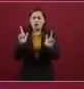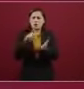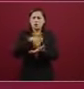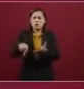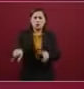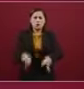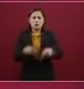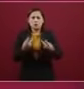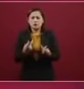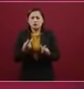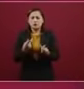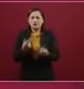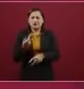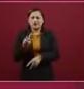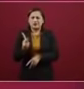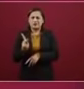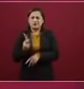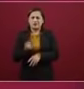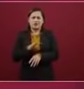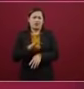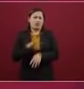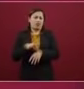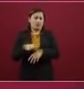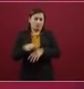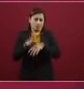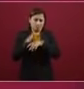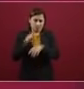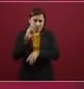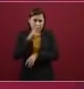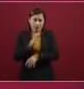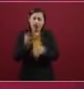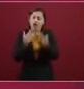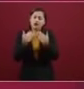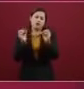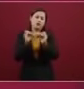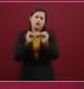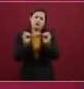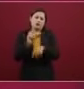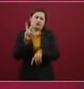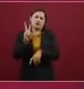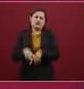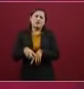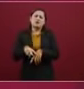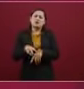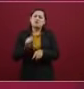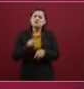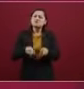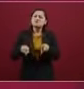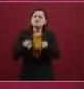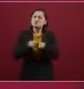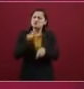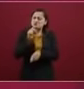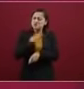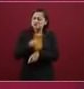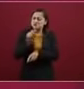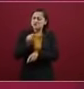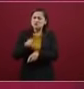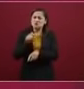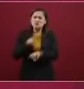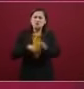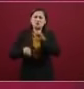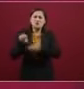pero no se aplicaba. La verdad es que prevalecían los monopolios y sobre todo el